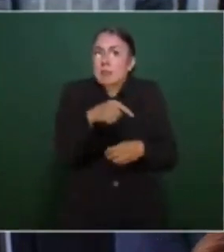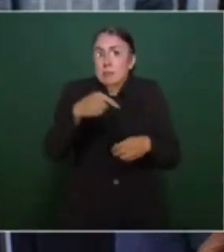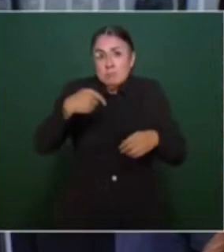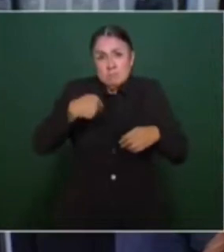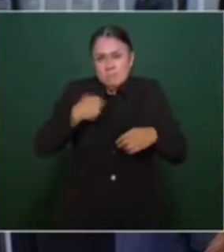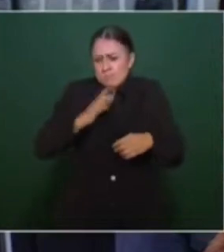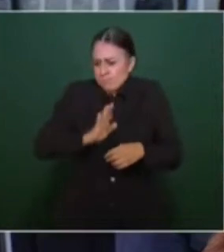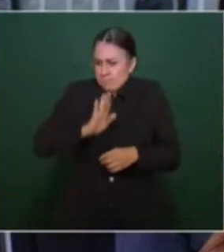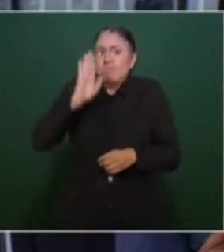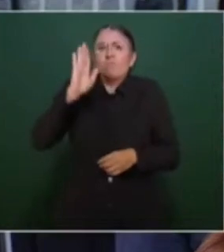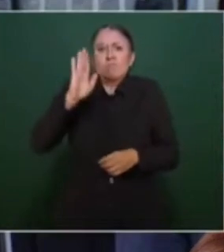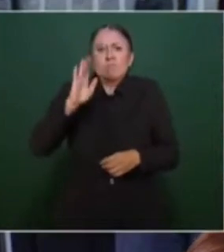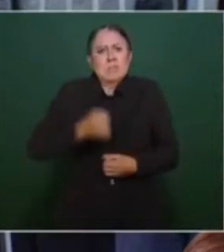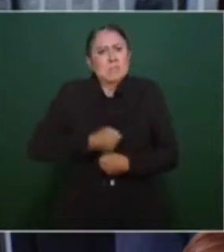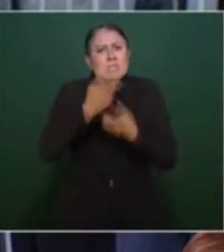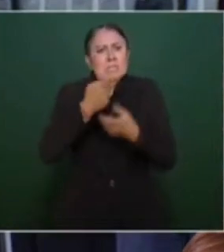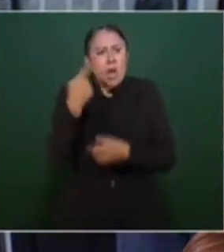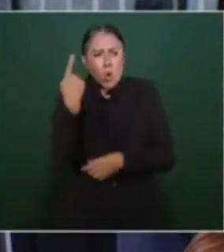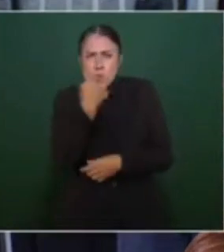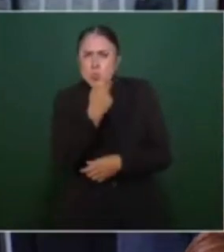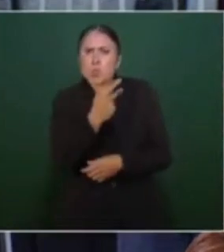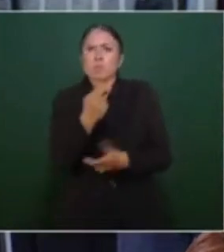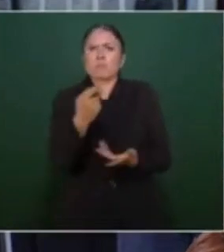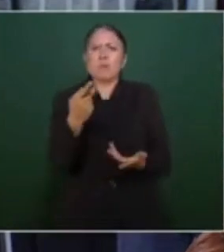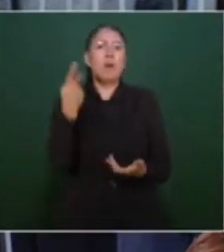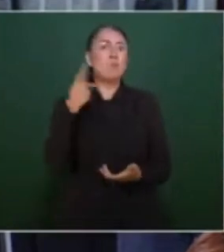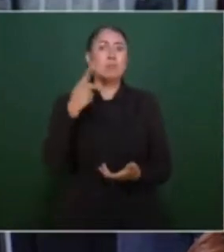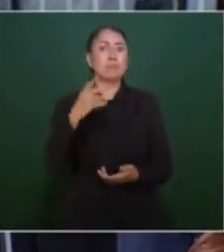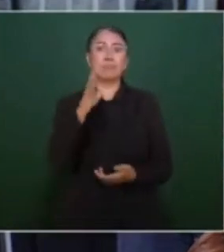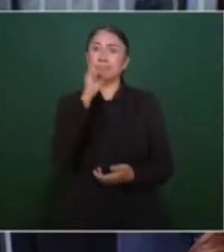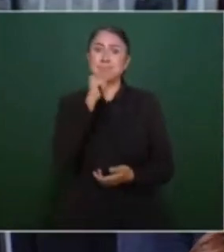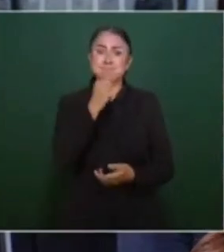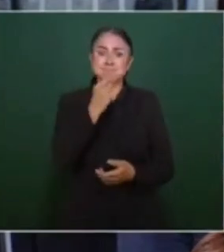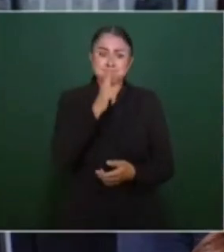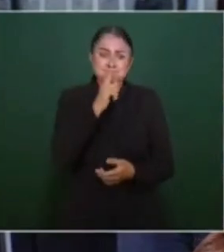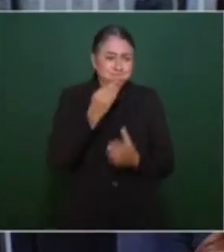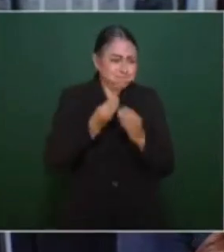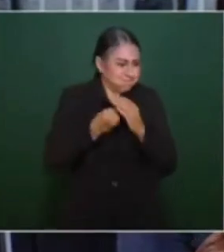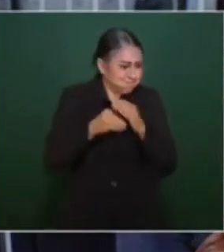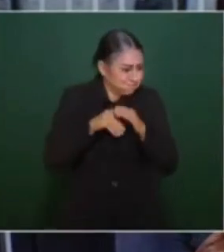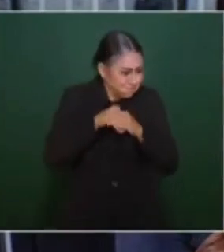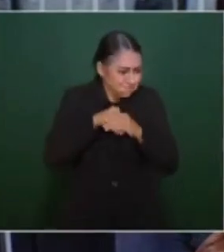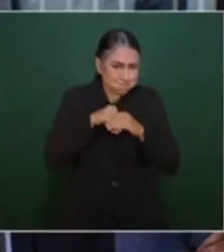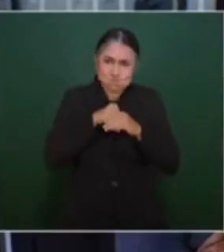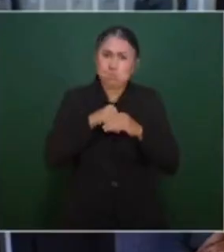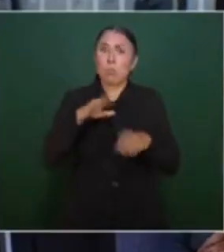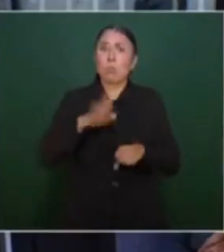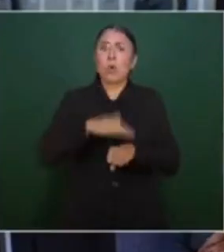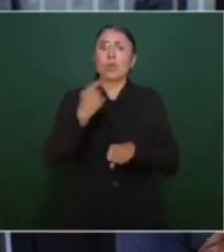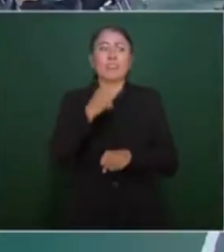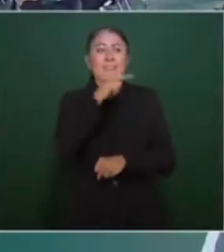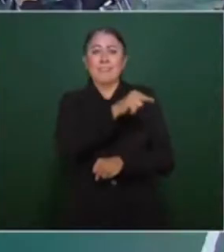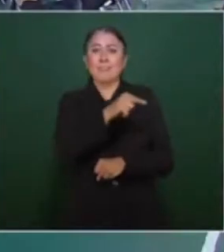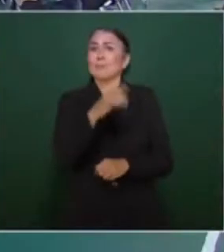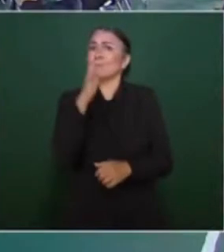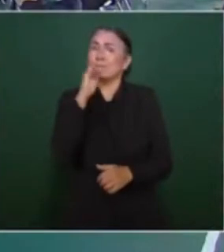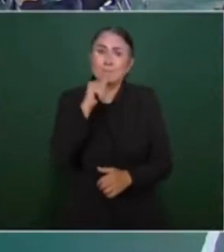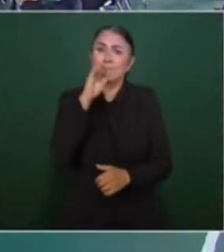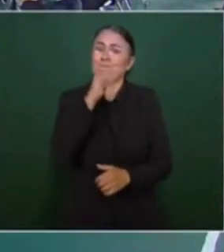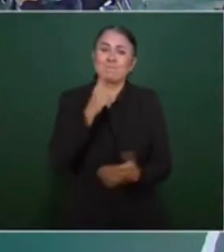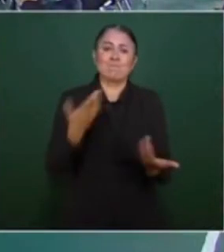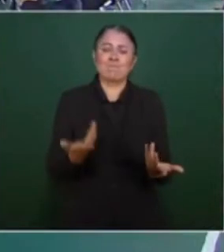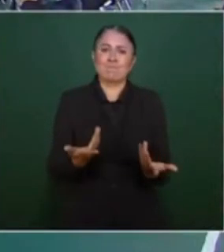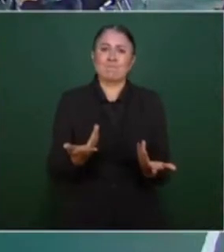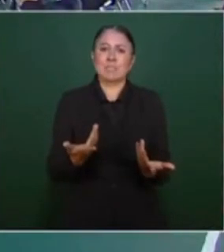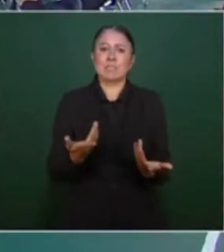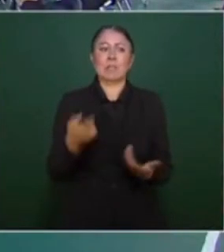por qué no han intervenido en este asunto, señor presidente. Ellos piden su